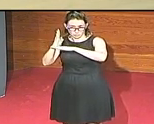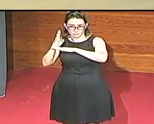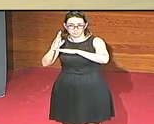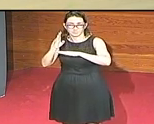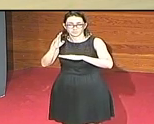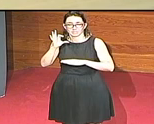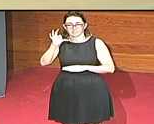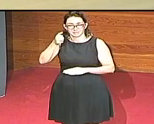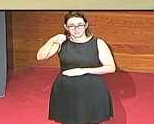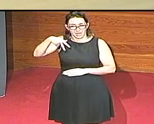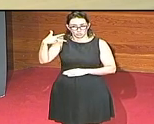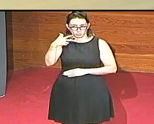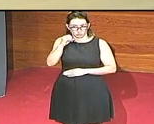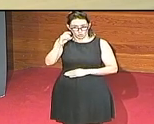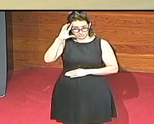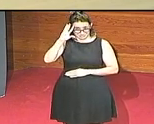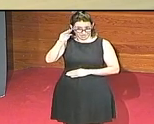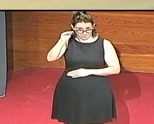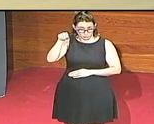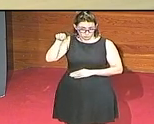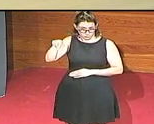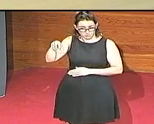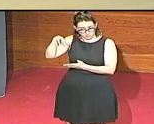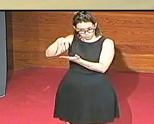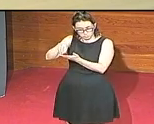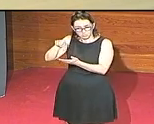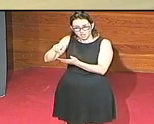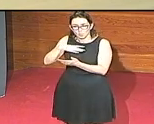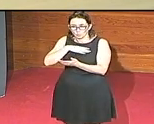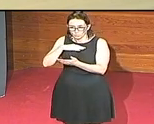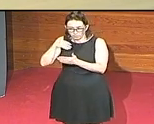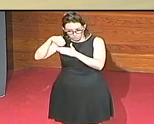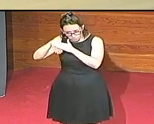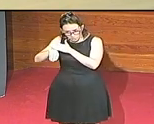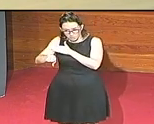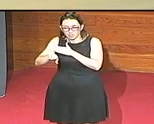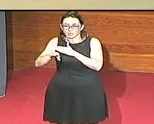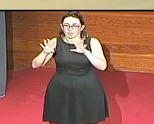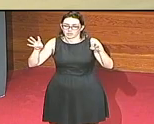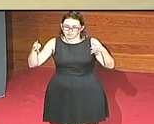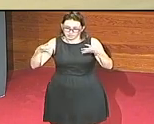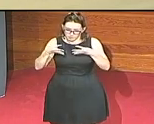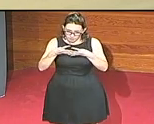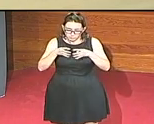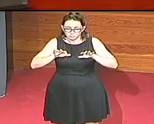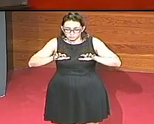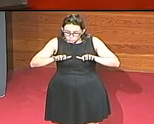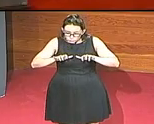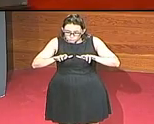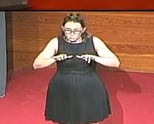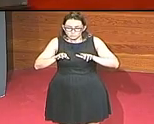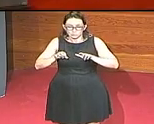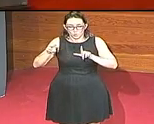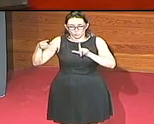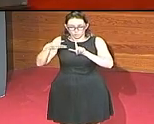betoño te pueden enseñar todos y a través de internet puedes meterte en sus